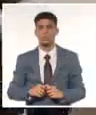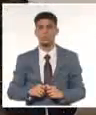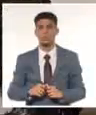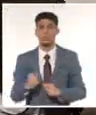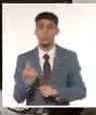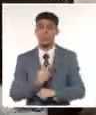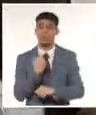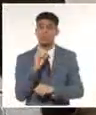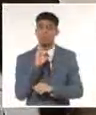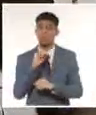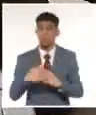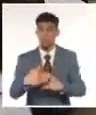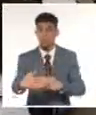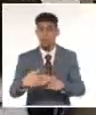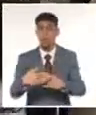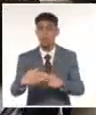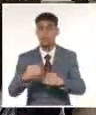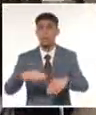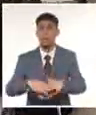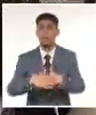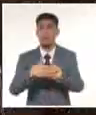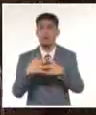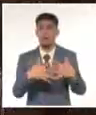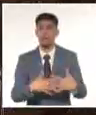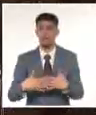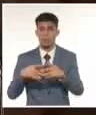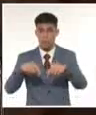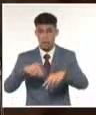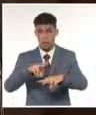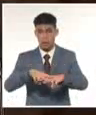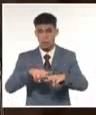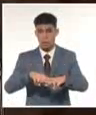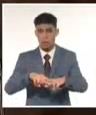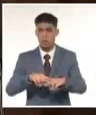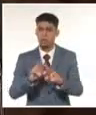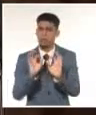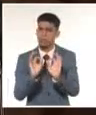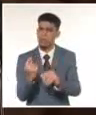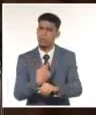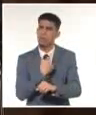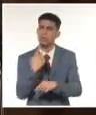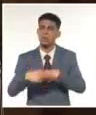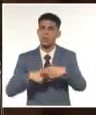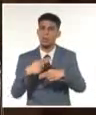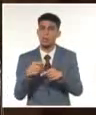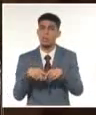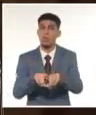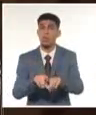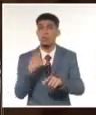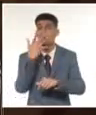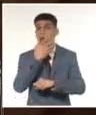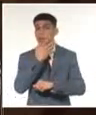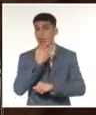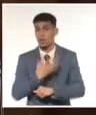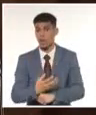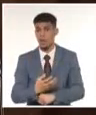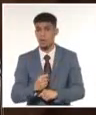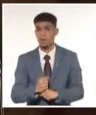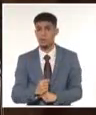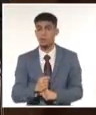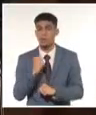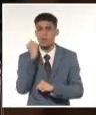Expresaremos frente a la Embajada de Estados Unidos en La Habana, como tantas veces acompañamos al comandante en jefe, la más